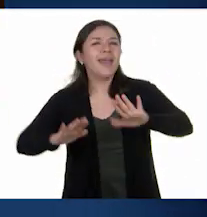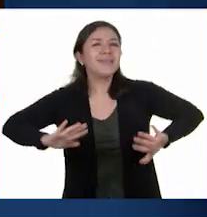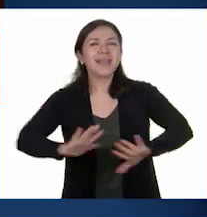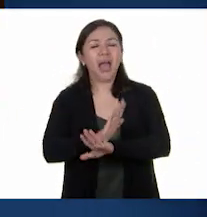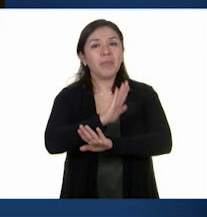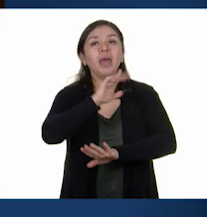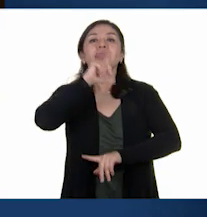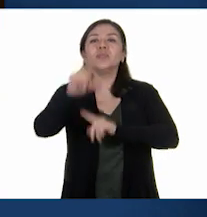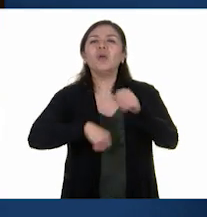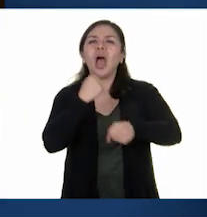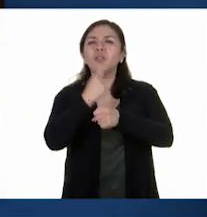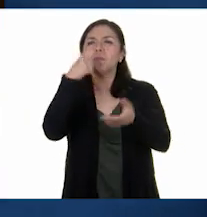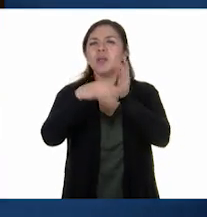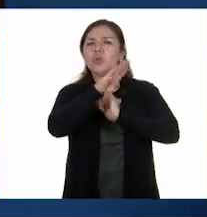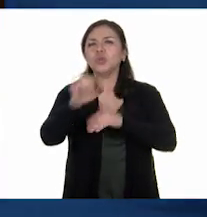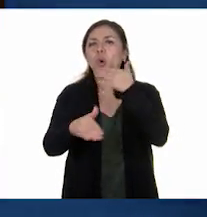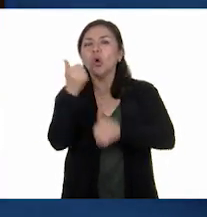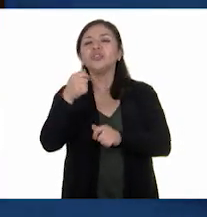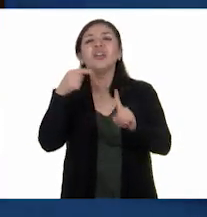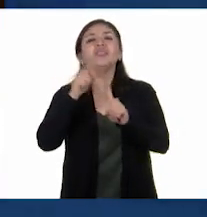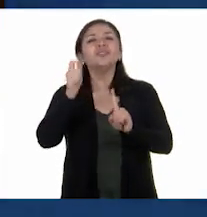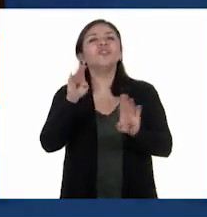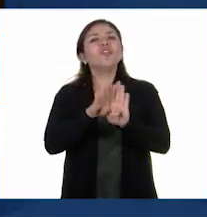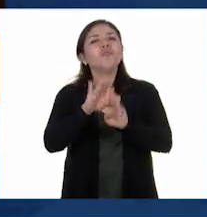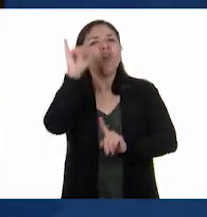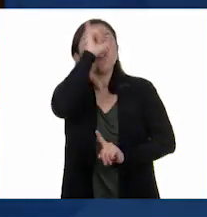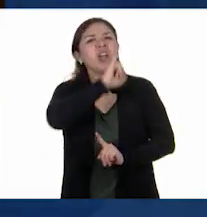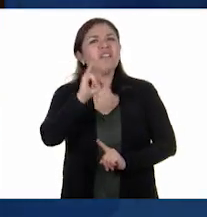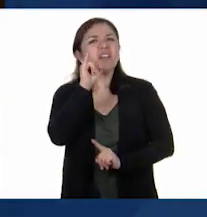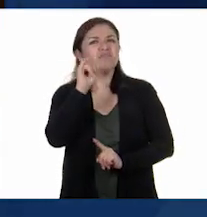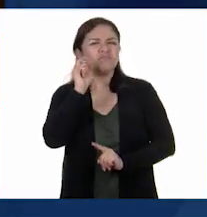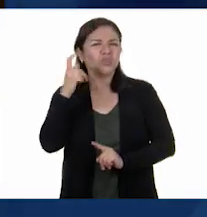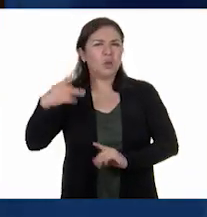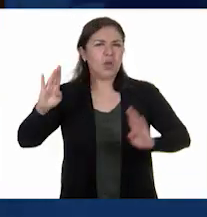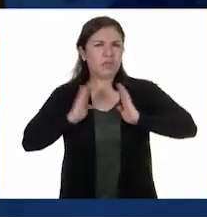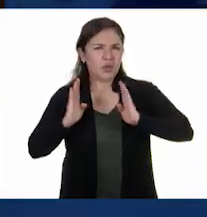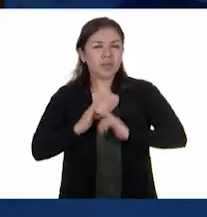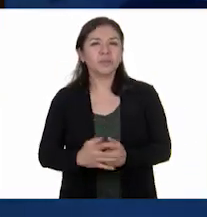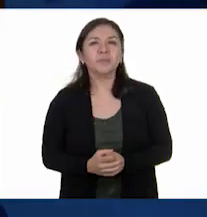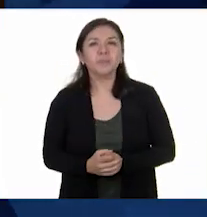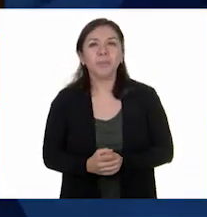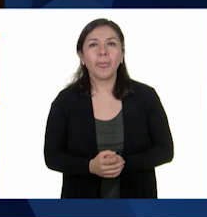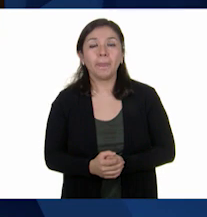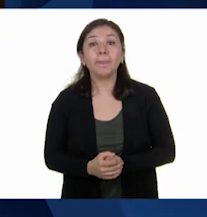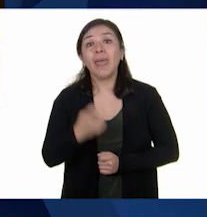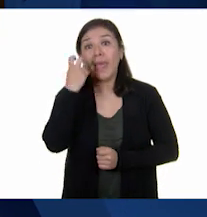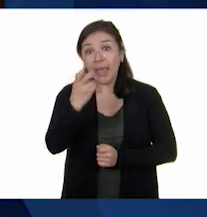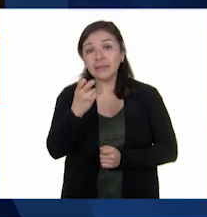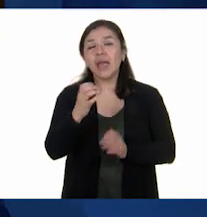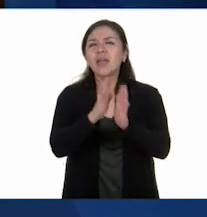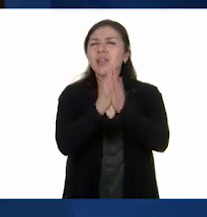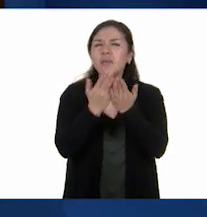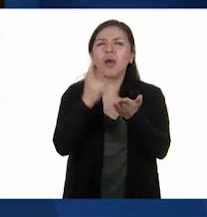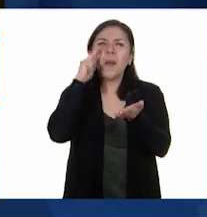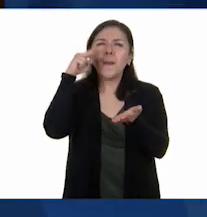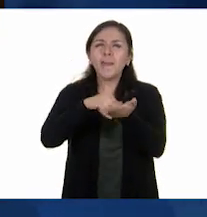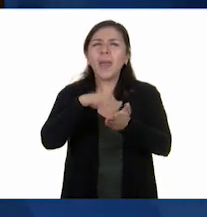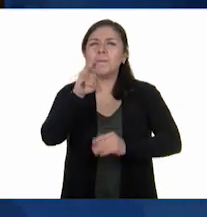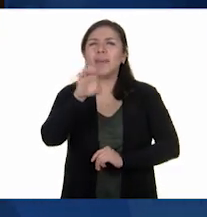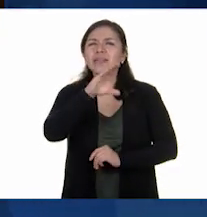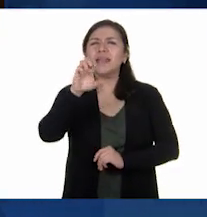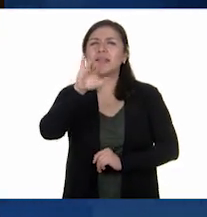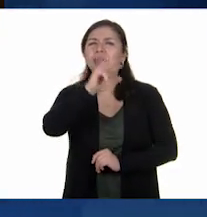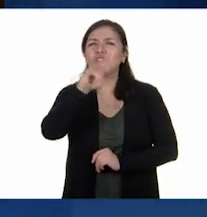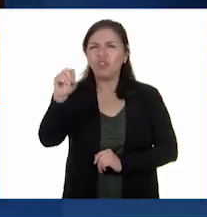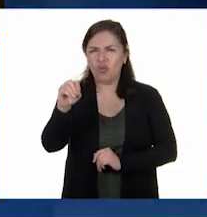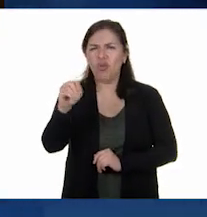para 1911 ya destaca como coronel y como estratega. En ese sentido, en el episodio titulado Becerrillo, escrito